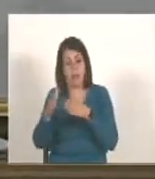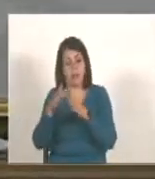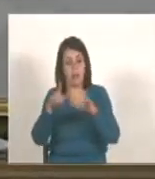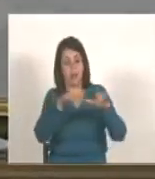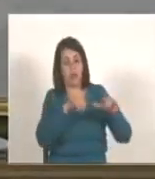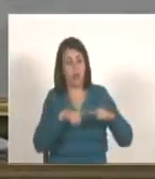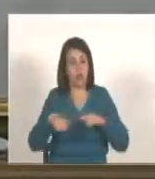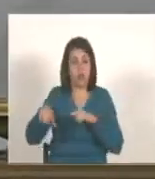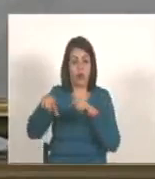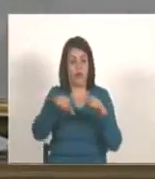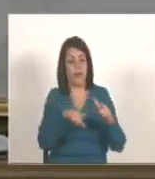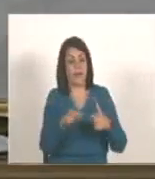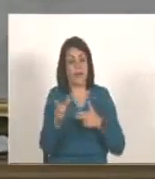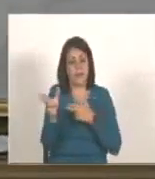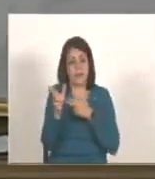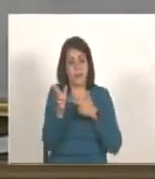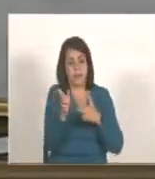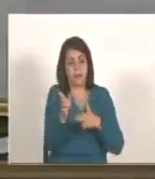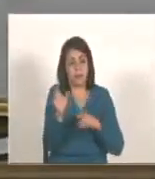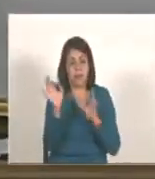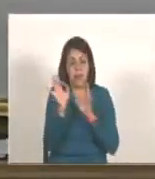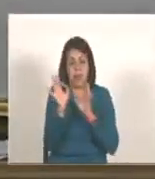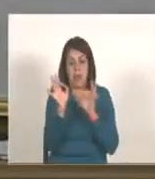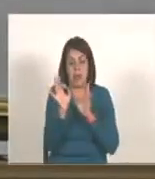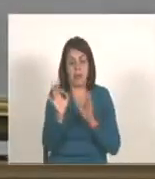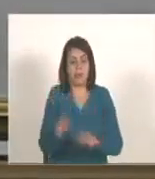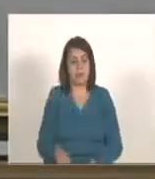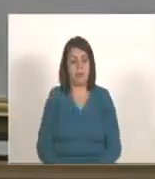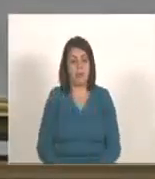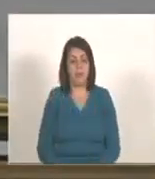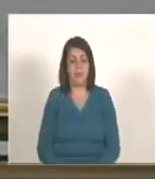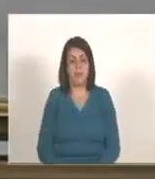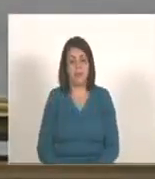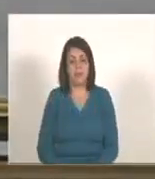territorio sin disparar un solo tiro.